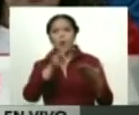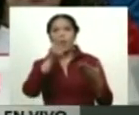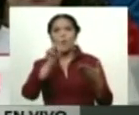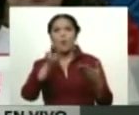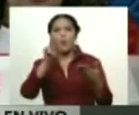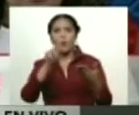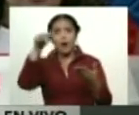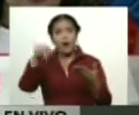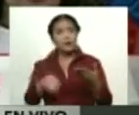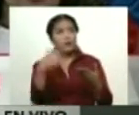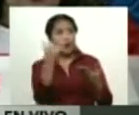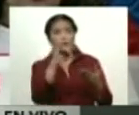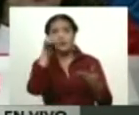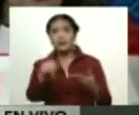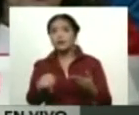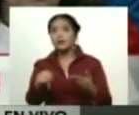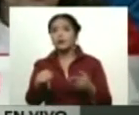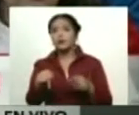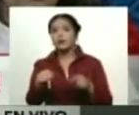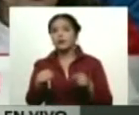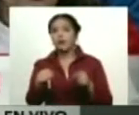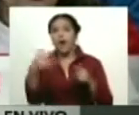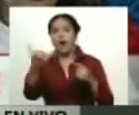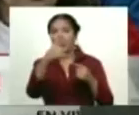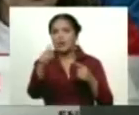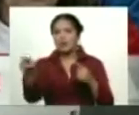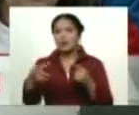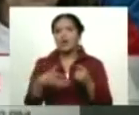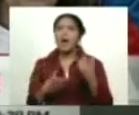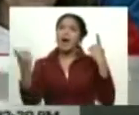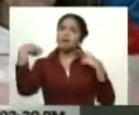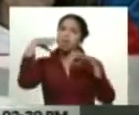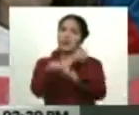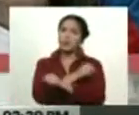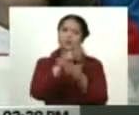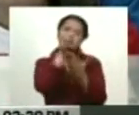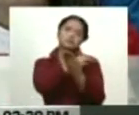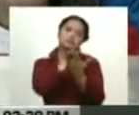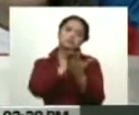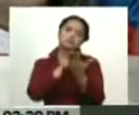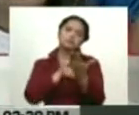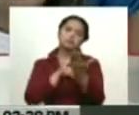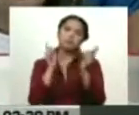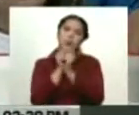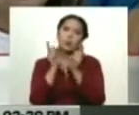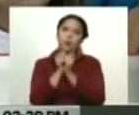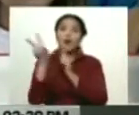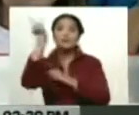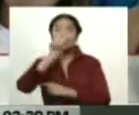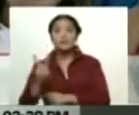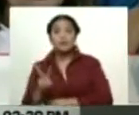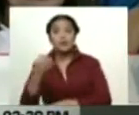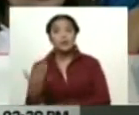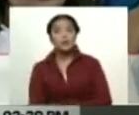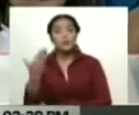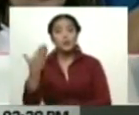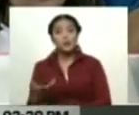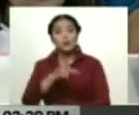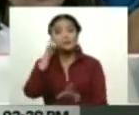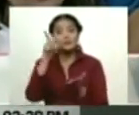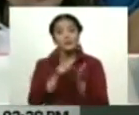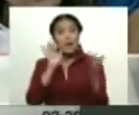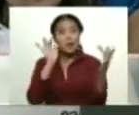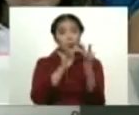Augusto Lewitt aquí. Estuvimos leyéndolo en la noche. Venezuela ha jugado un papel clave en